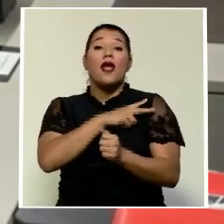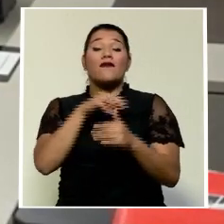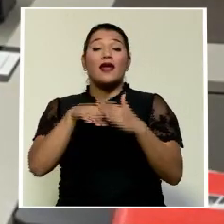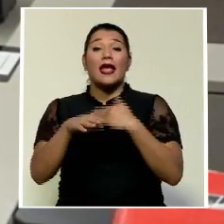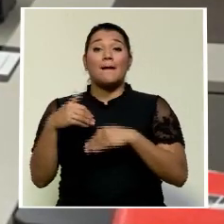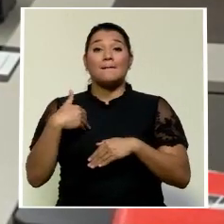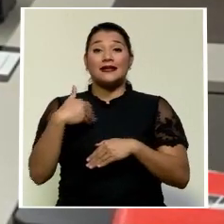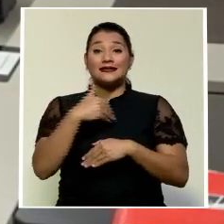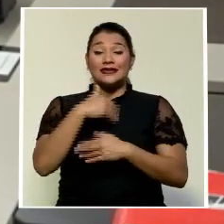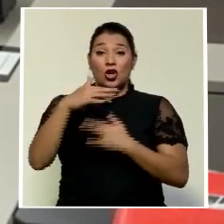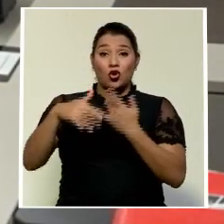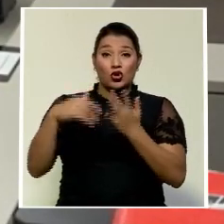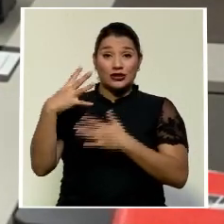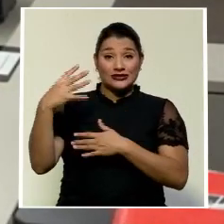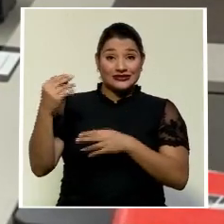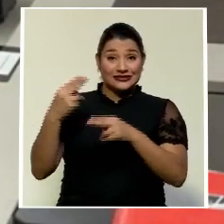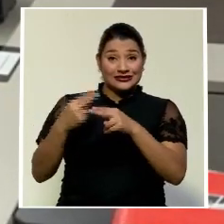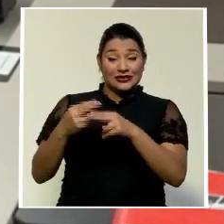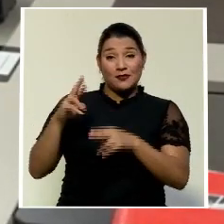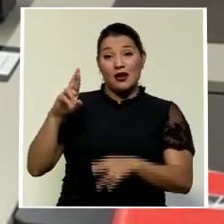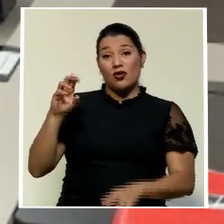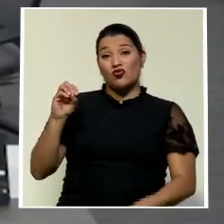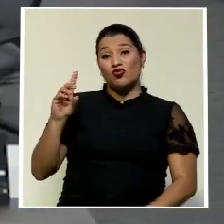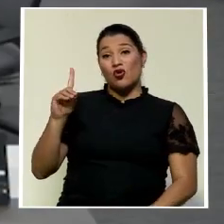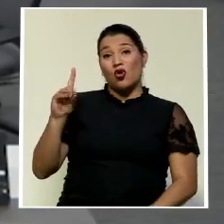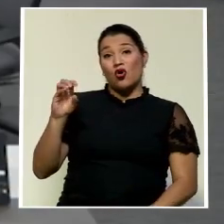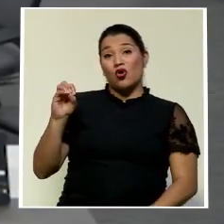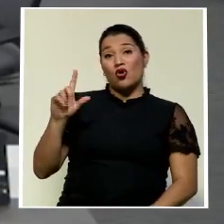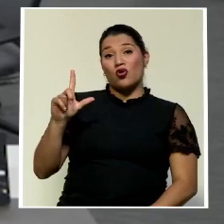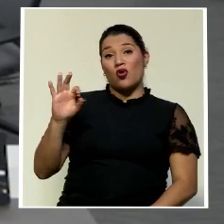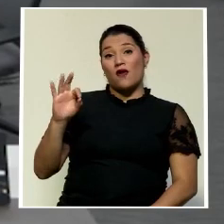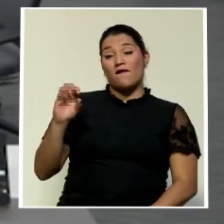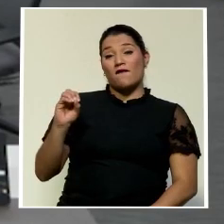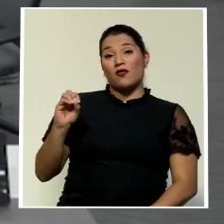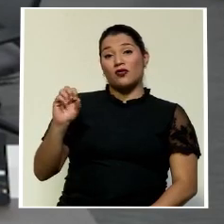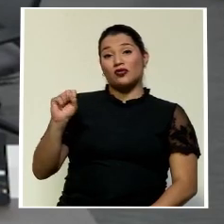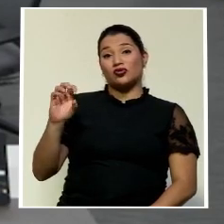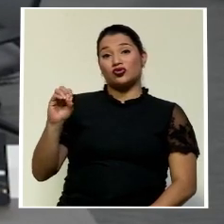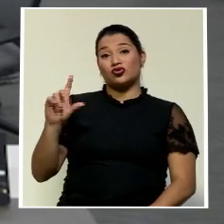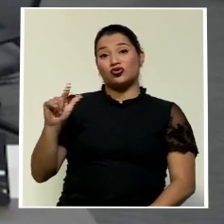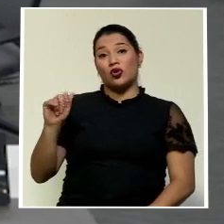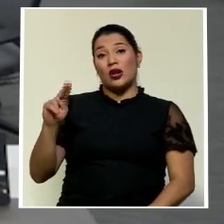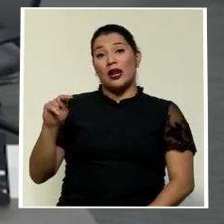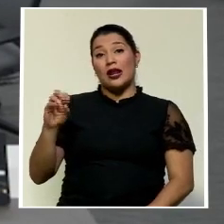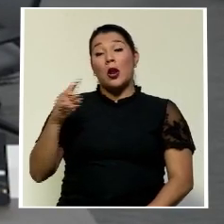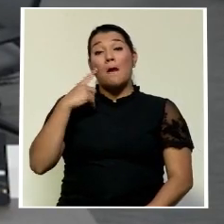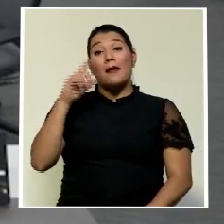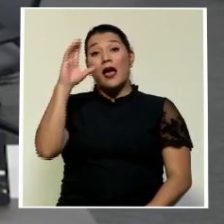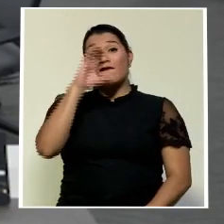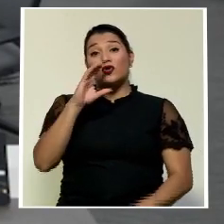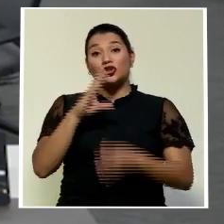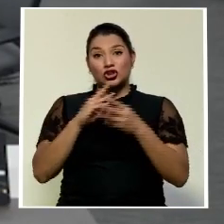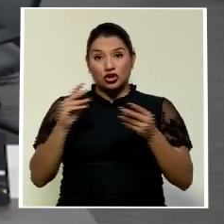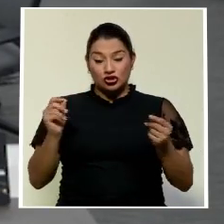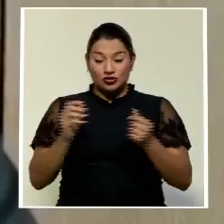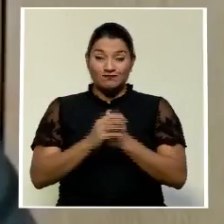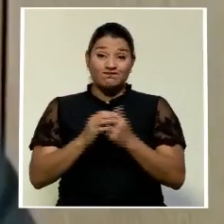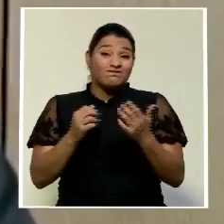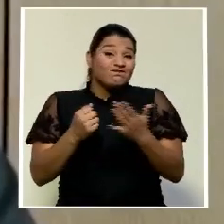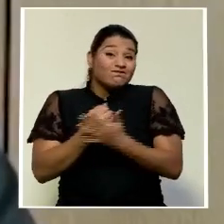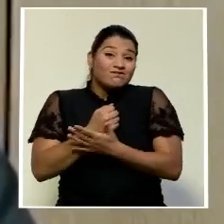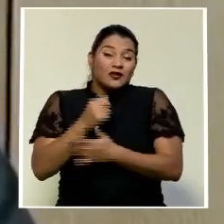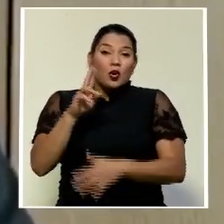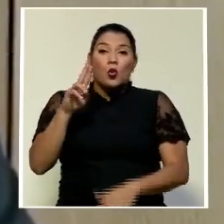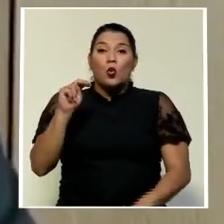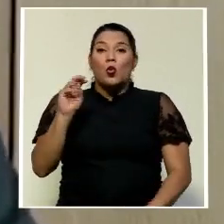de Relaciones Exteriores, Rodolfo Solano, para buscar una solución a este problema. Lamentablemente UNOPS no asistió